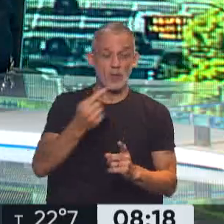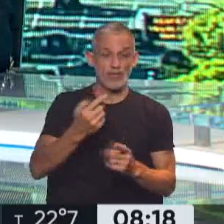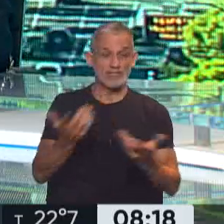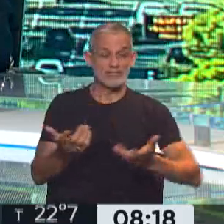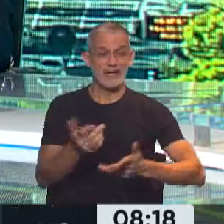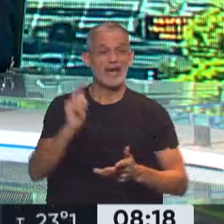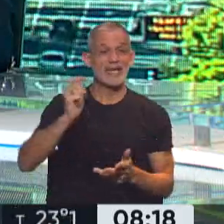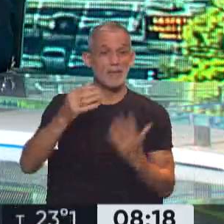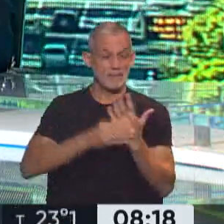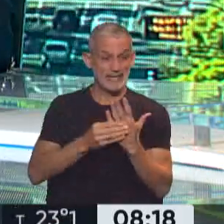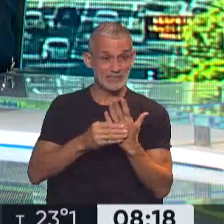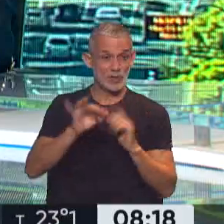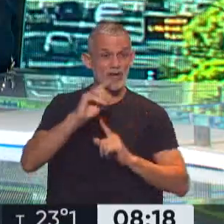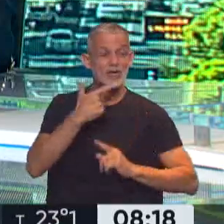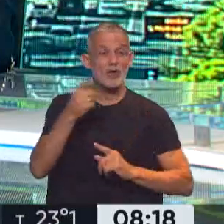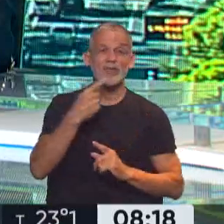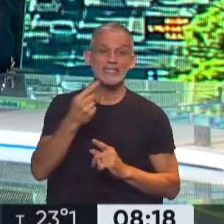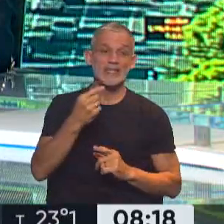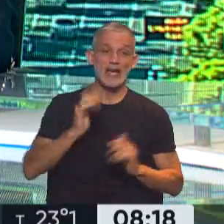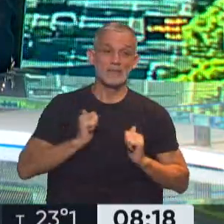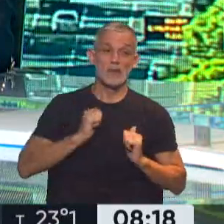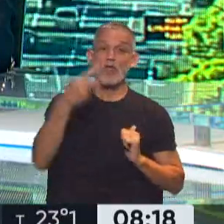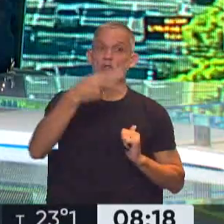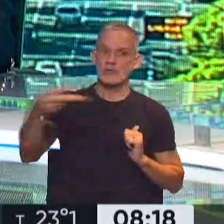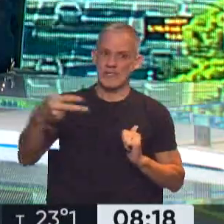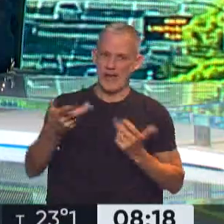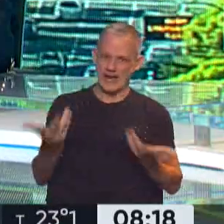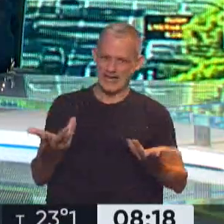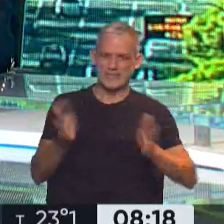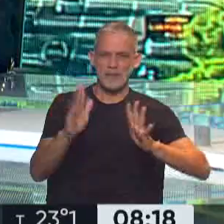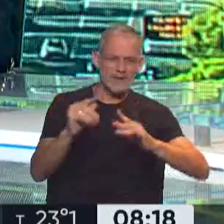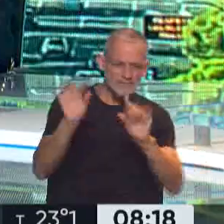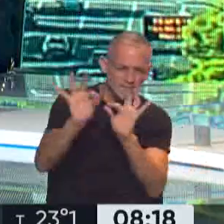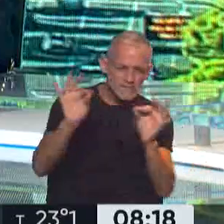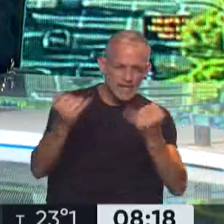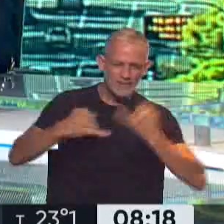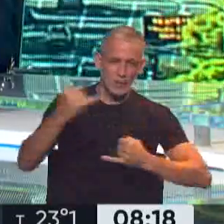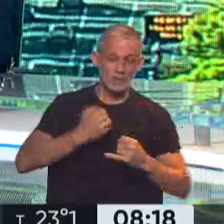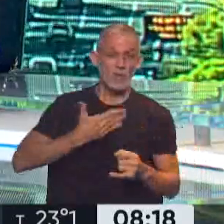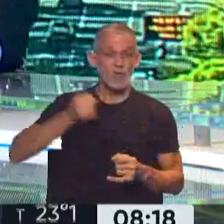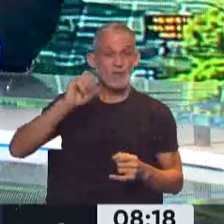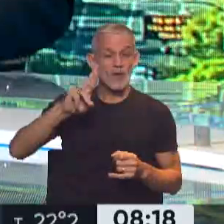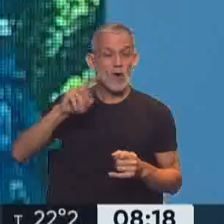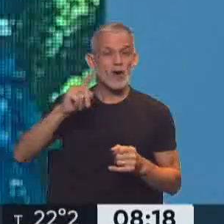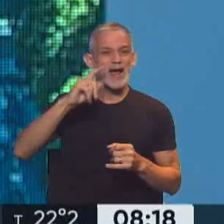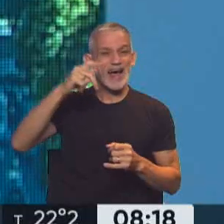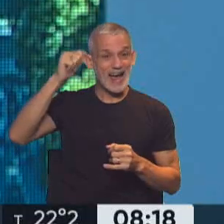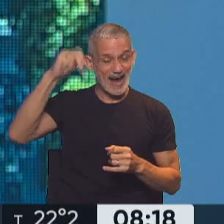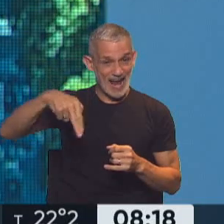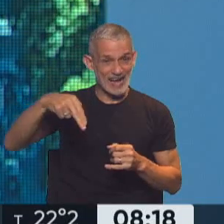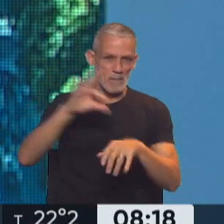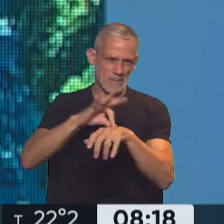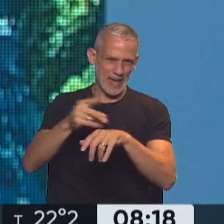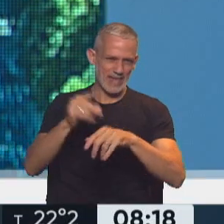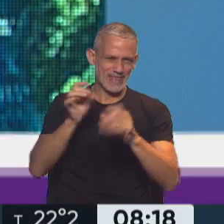Sí, claro, decía el ministro recién, esperar 2 semanas para tener mayores detalles. Estamos con Florencia Can, médica infectóloga. Gracias por estar